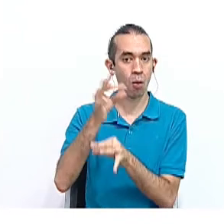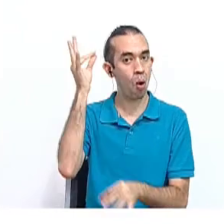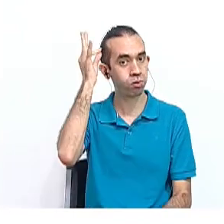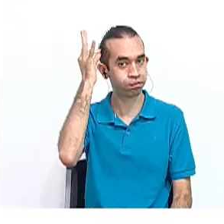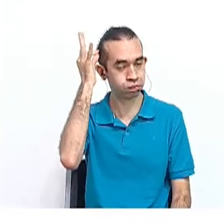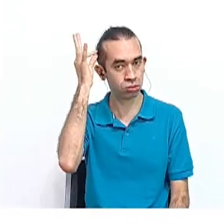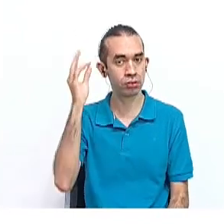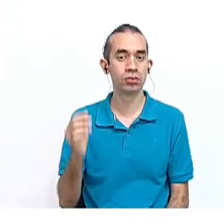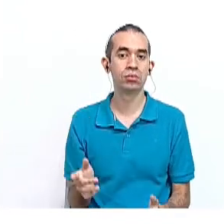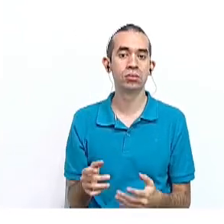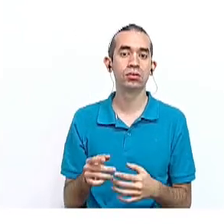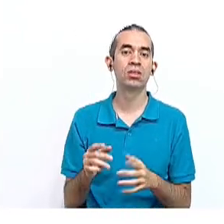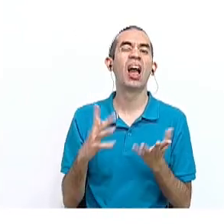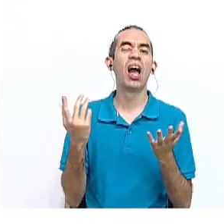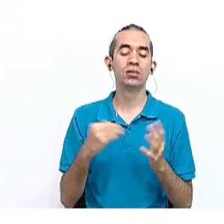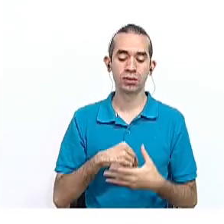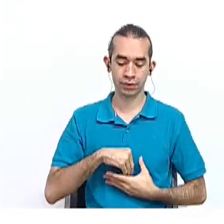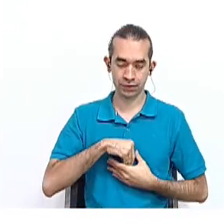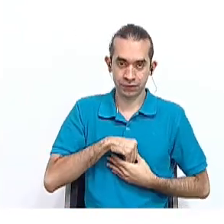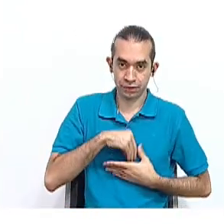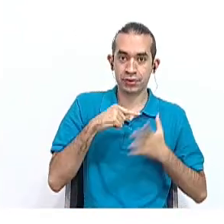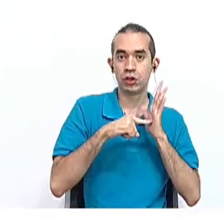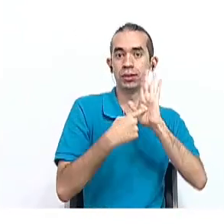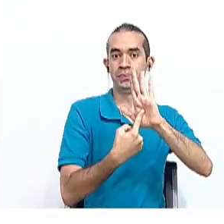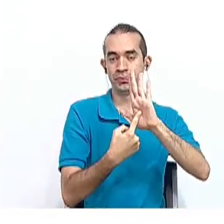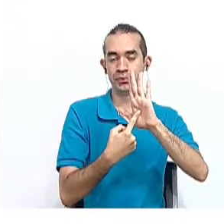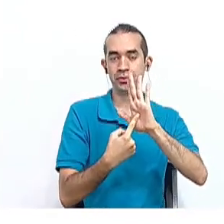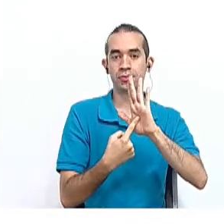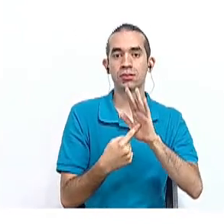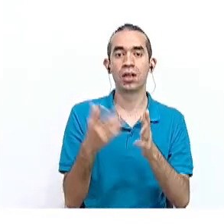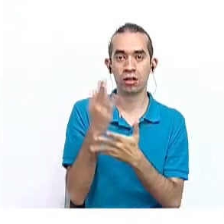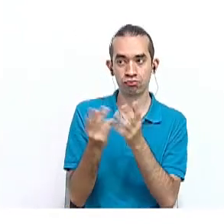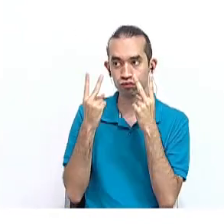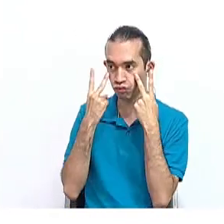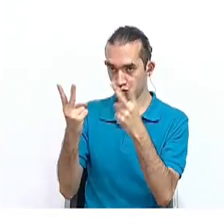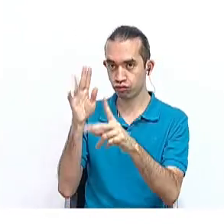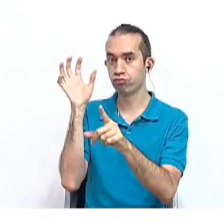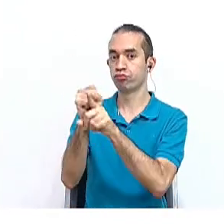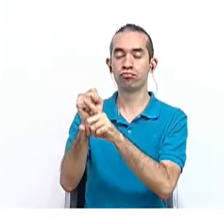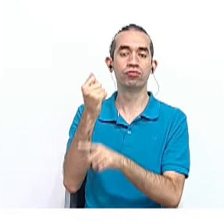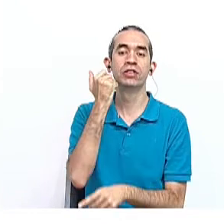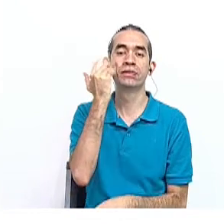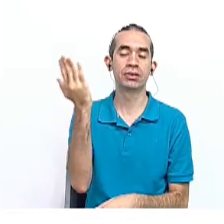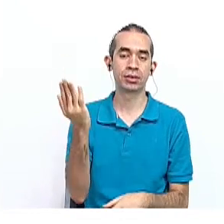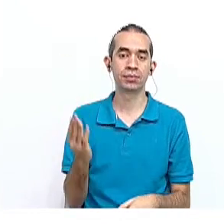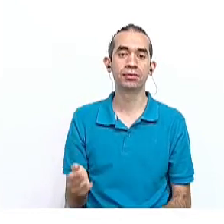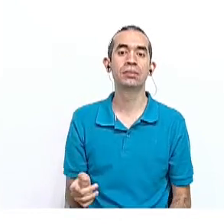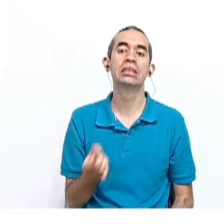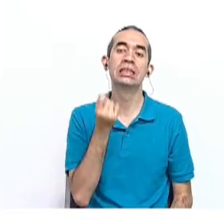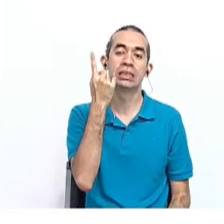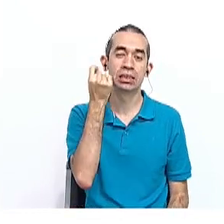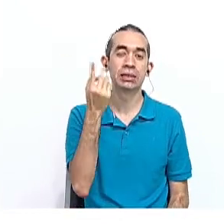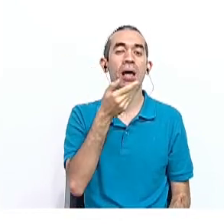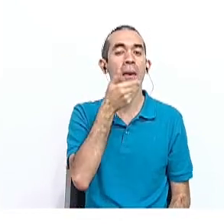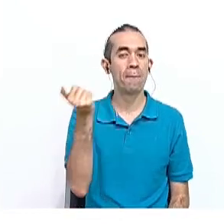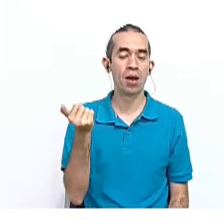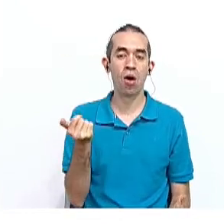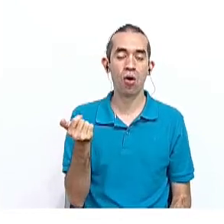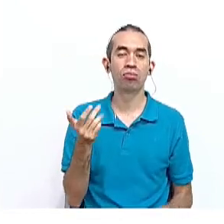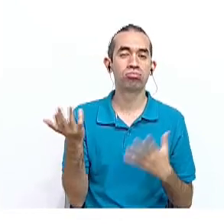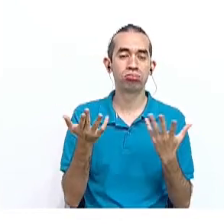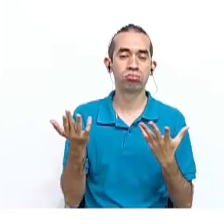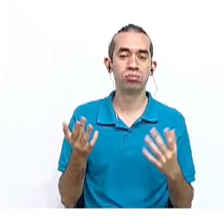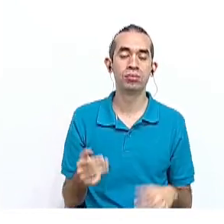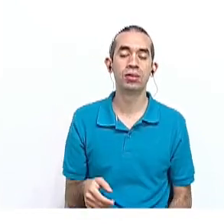es decir, un fenotipo, por ser un rasgo que podemos reconocer fácilmente. Para comprender mejor entenderemos que